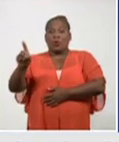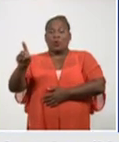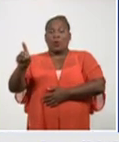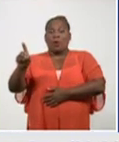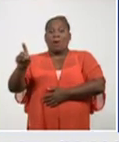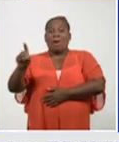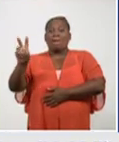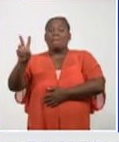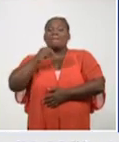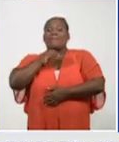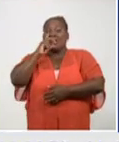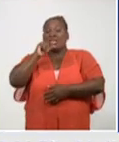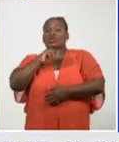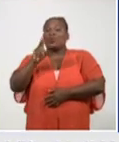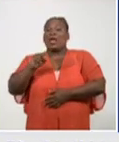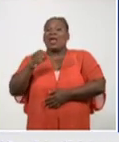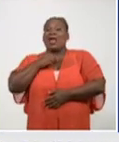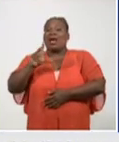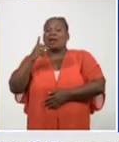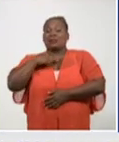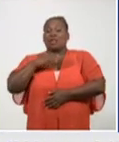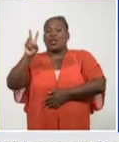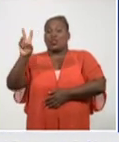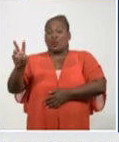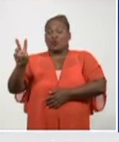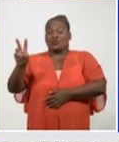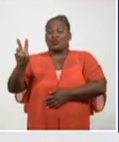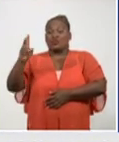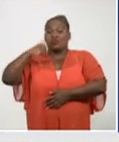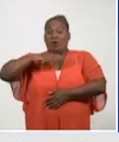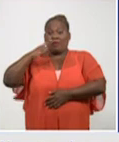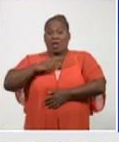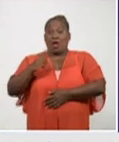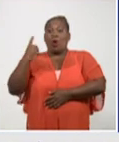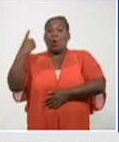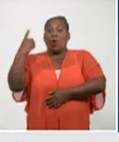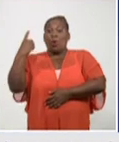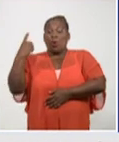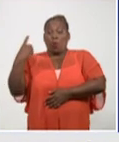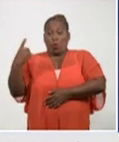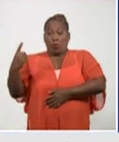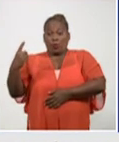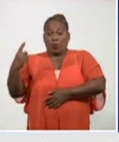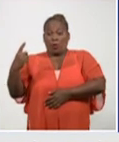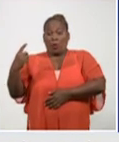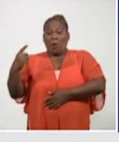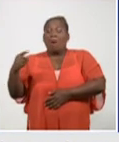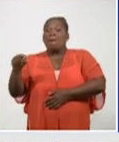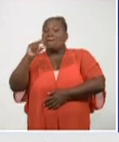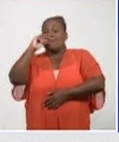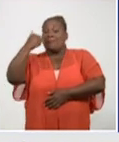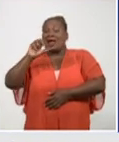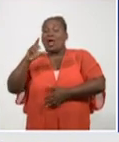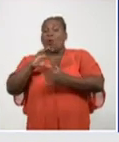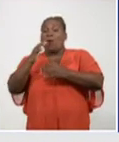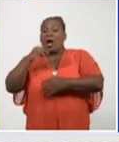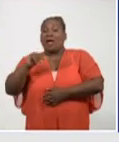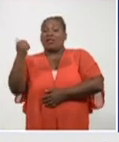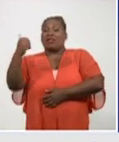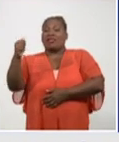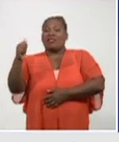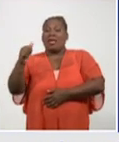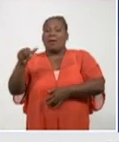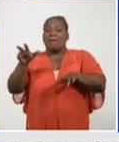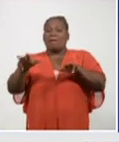de Ciego de Ávila, 1 de Baraguá y 10 del municipio Morón. En Camagüey se diagnostican 3